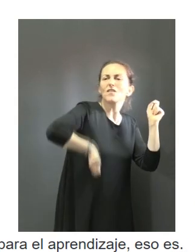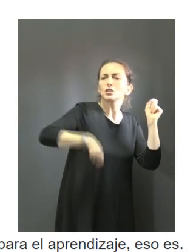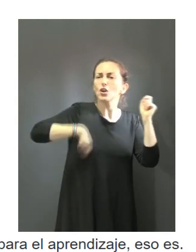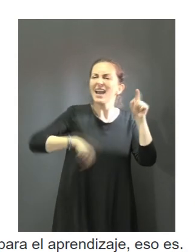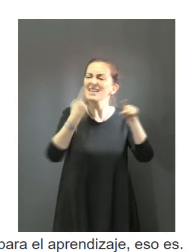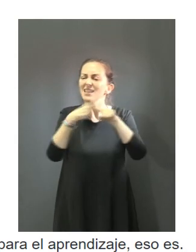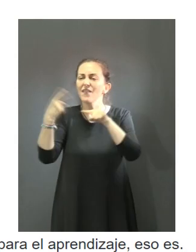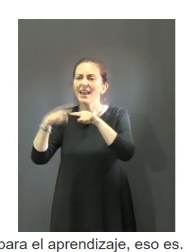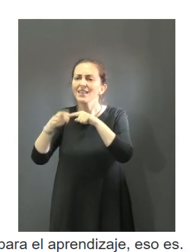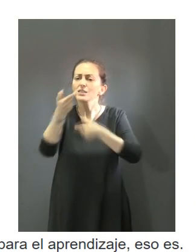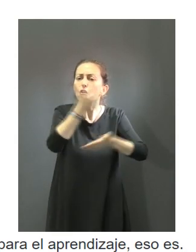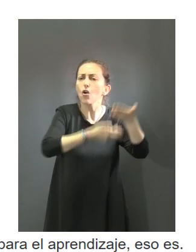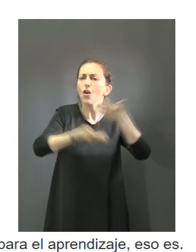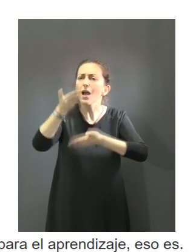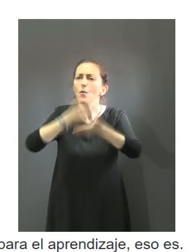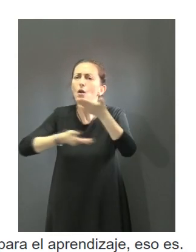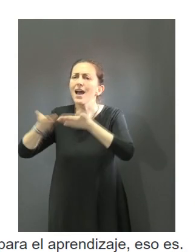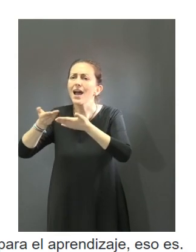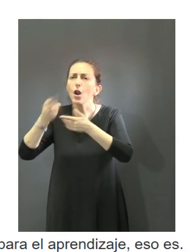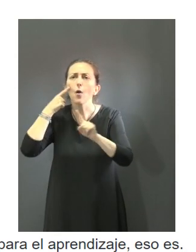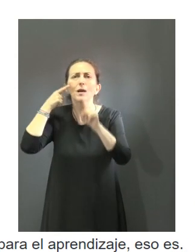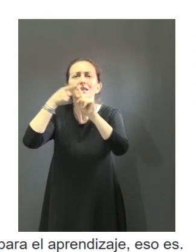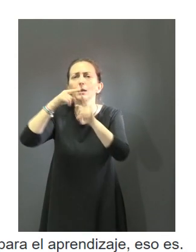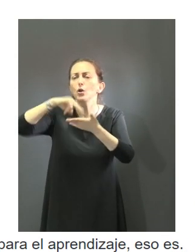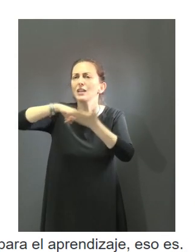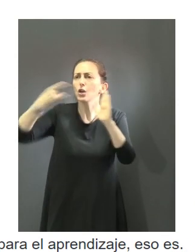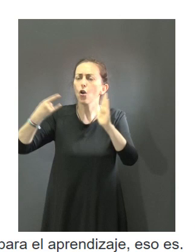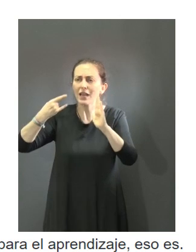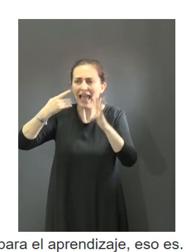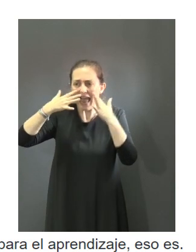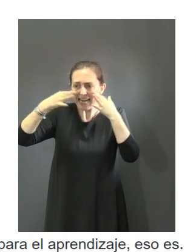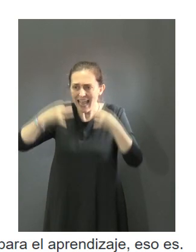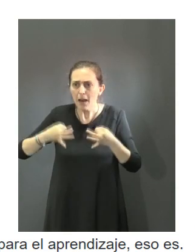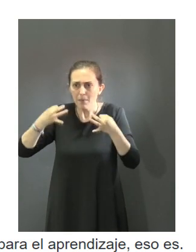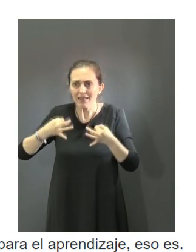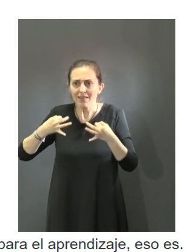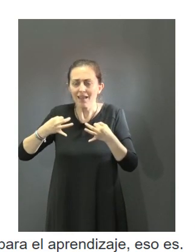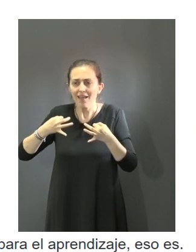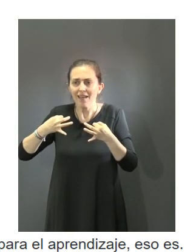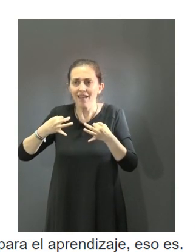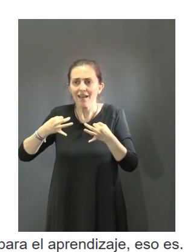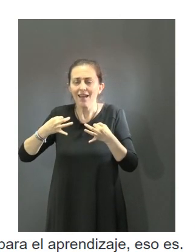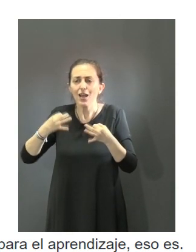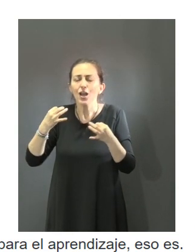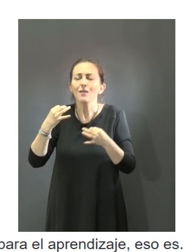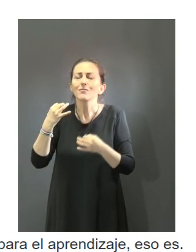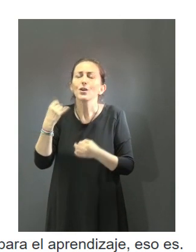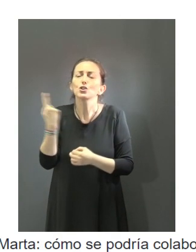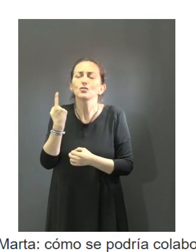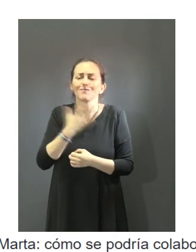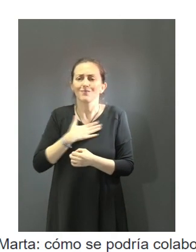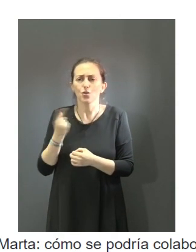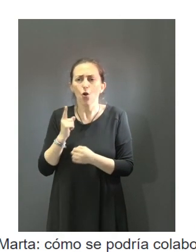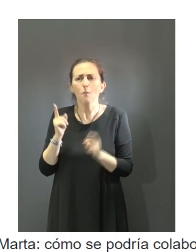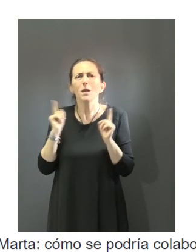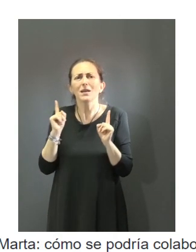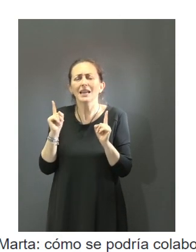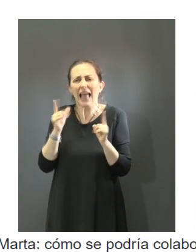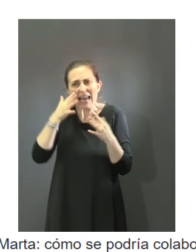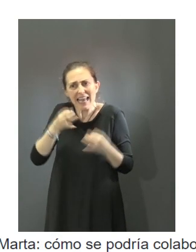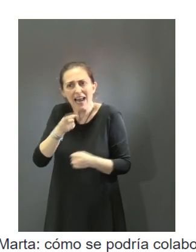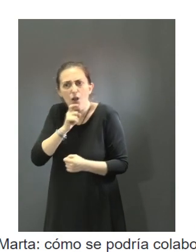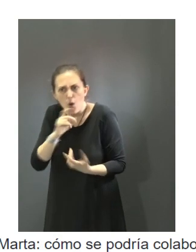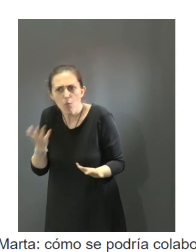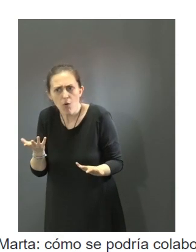profesiones y disciplinas para que las tecnologías fueran realmente un medio para la prevención de la soledad no deseada?